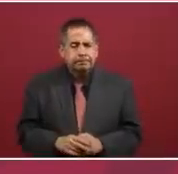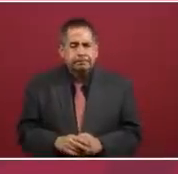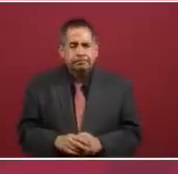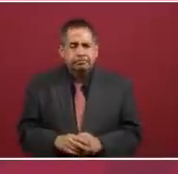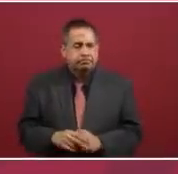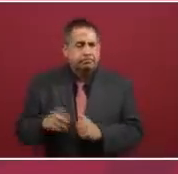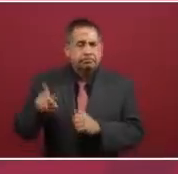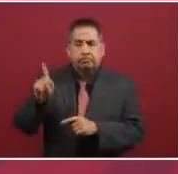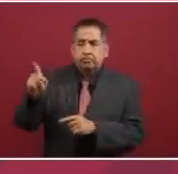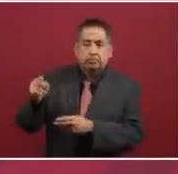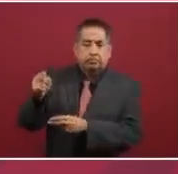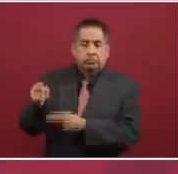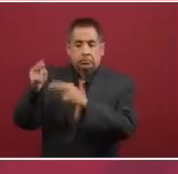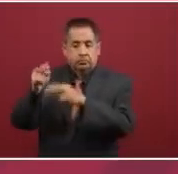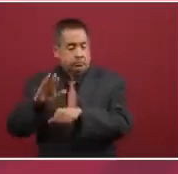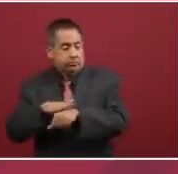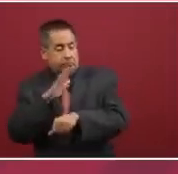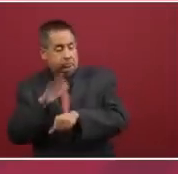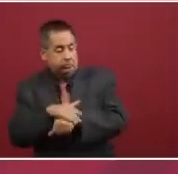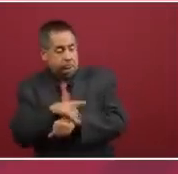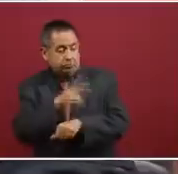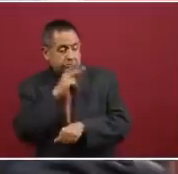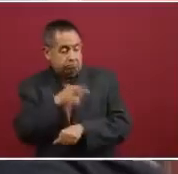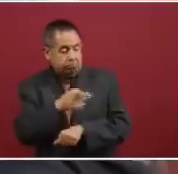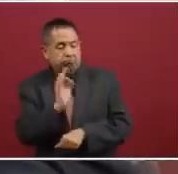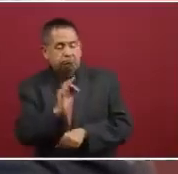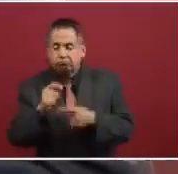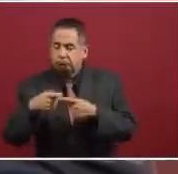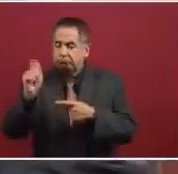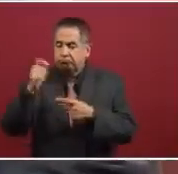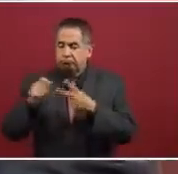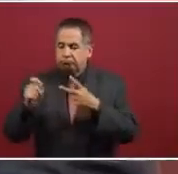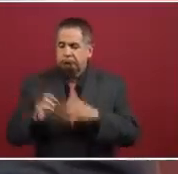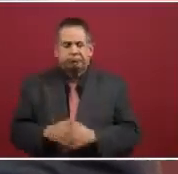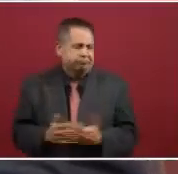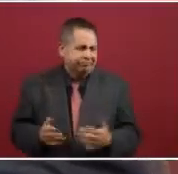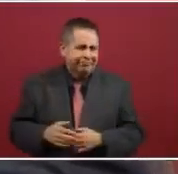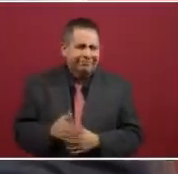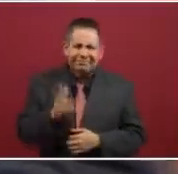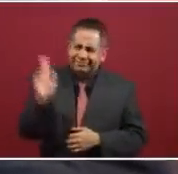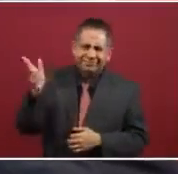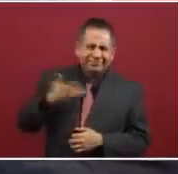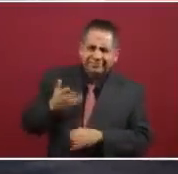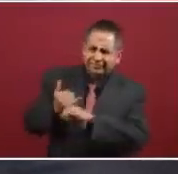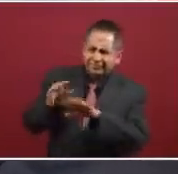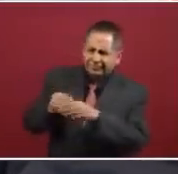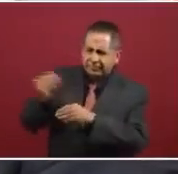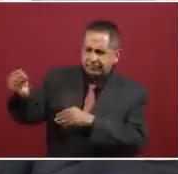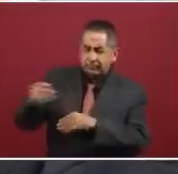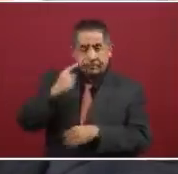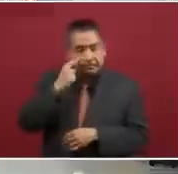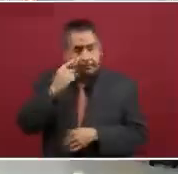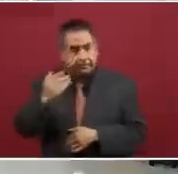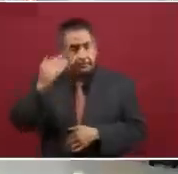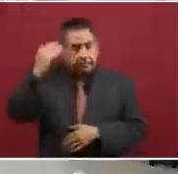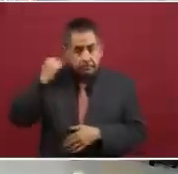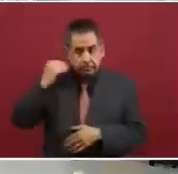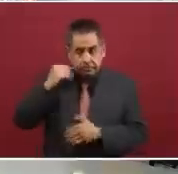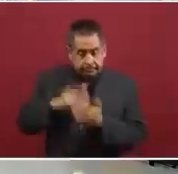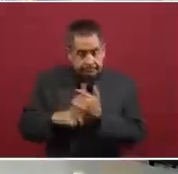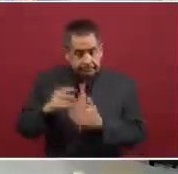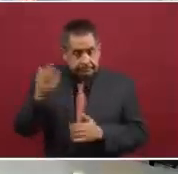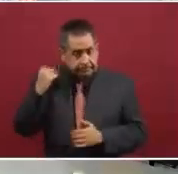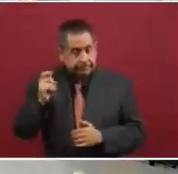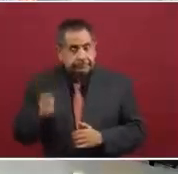Ellos van a tomar en cuenta pues todos los elementos. También tienen mucha información. La vez pasada,